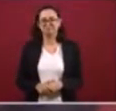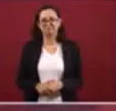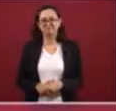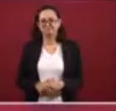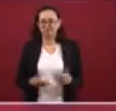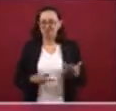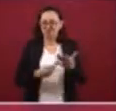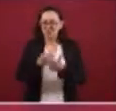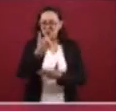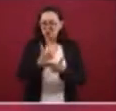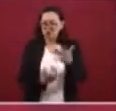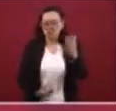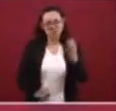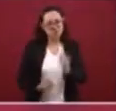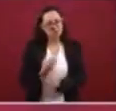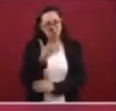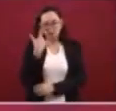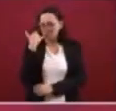el proyecto nuevo,